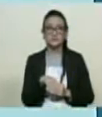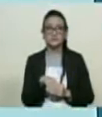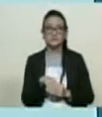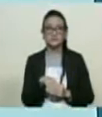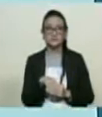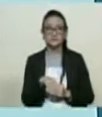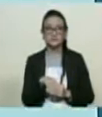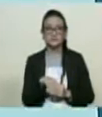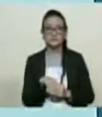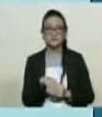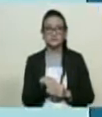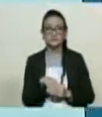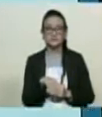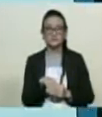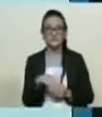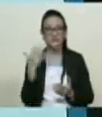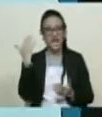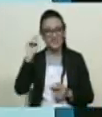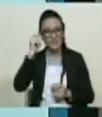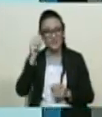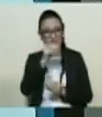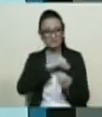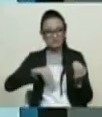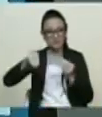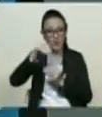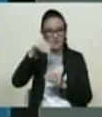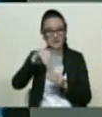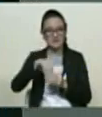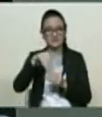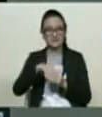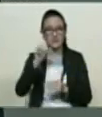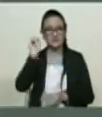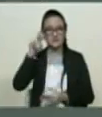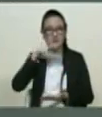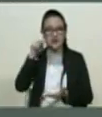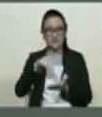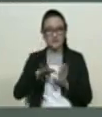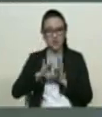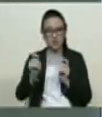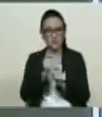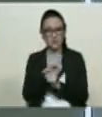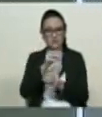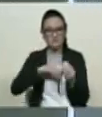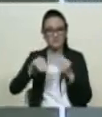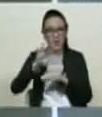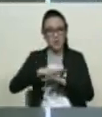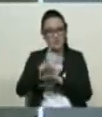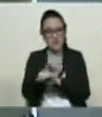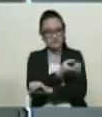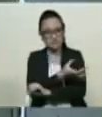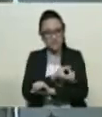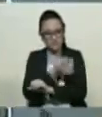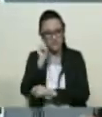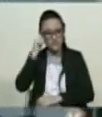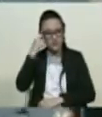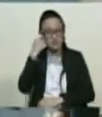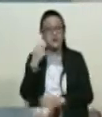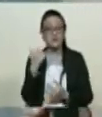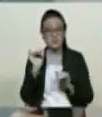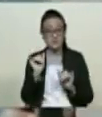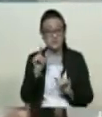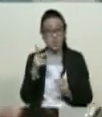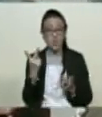que fueron movidos para la elección de la Asamblea Nacional Constituyente. Los dos